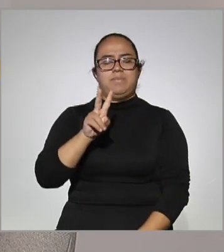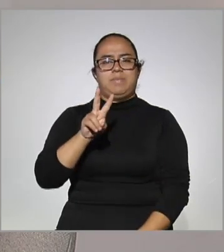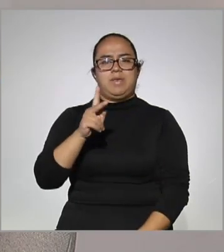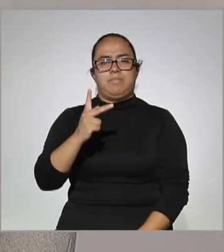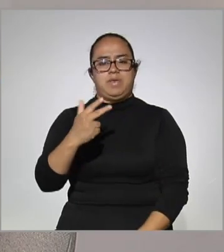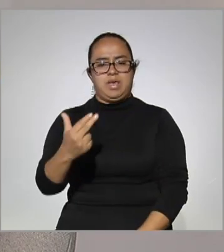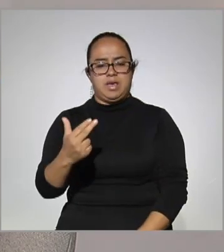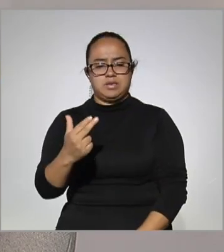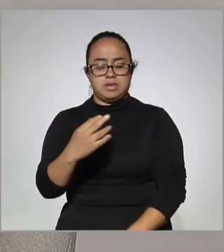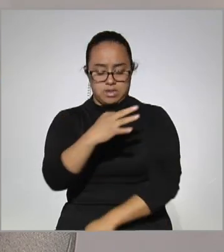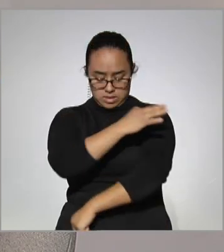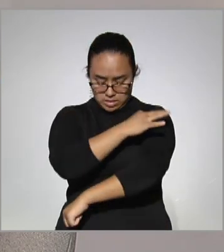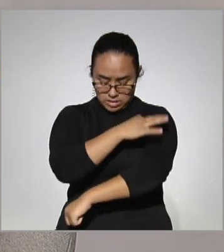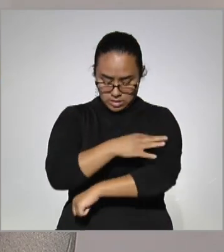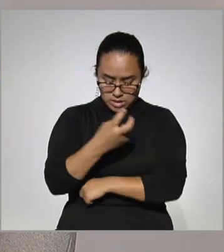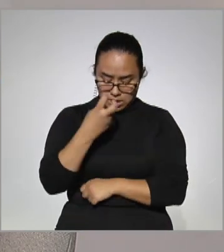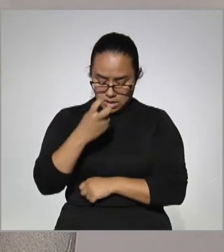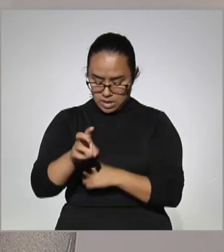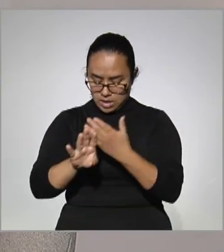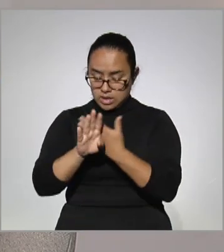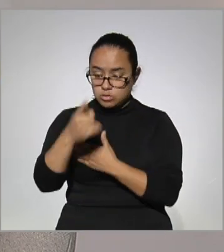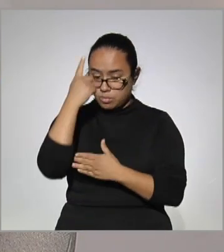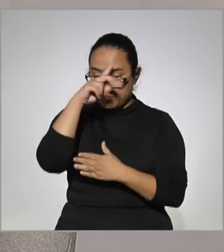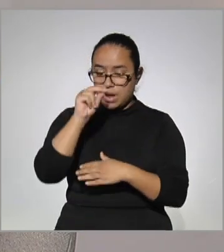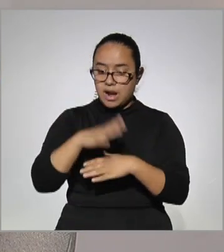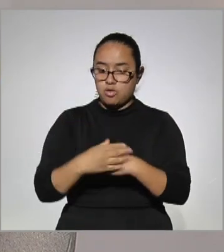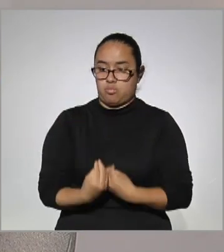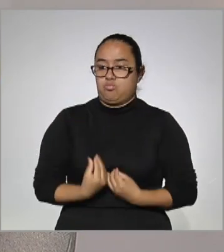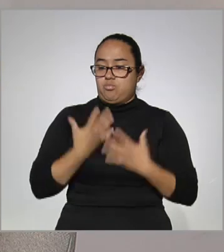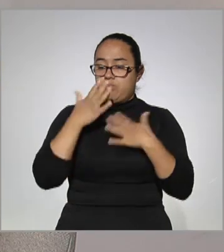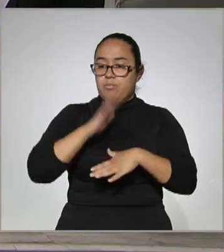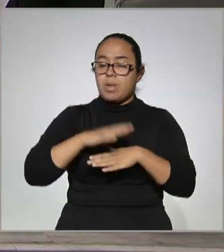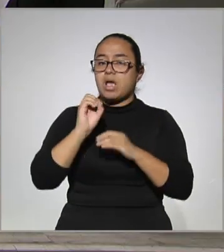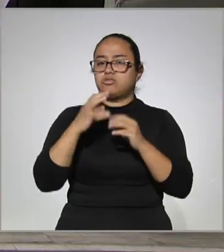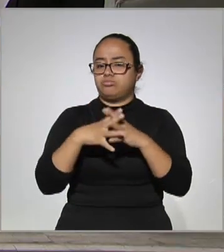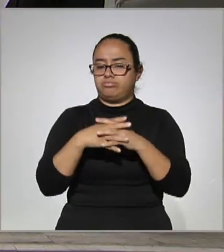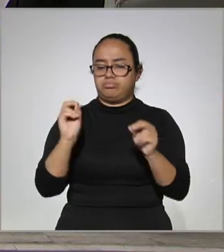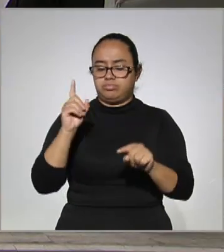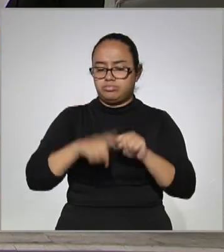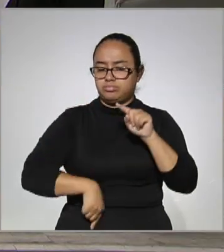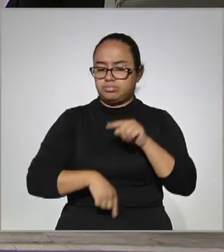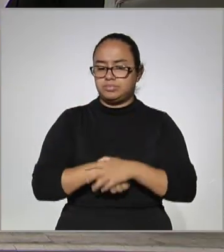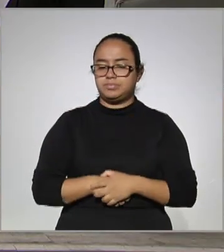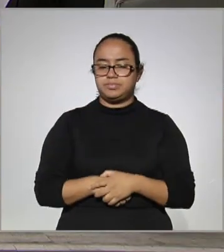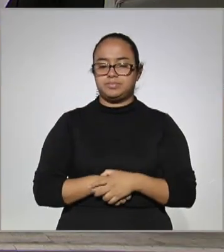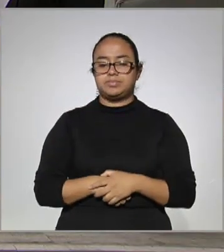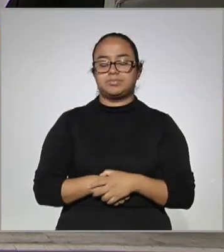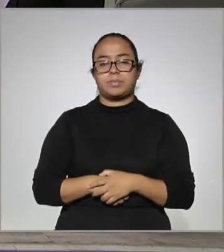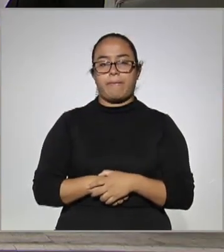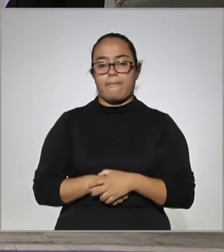vacuna permite que también estas no salgan más o desaparezcan. Sí, también colabora.